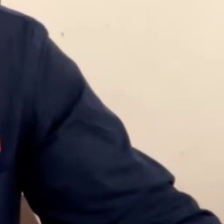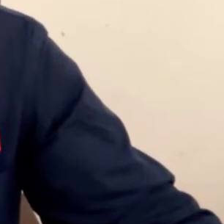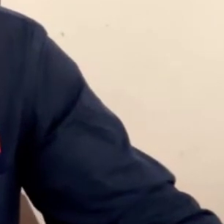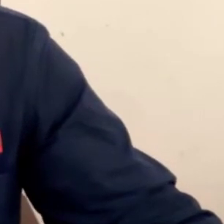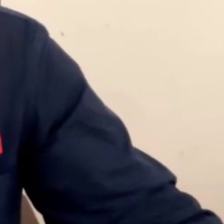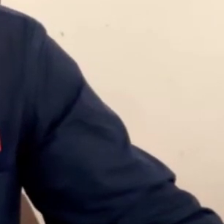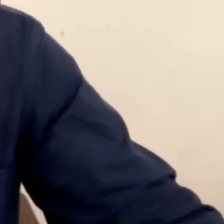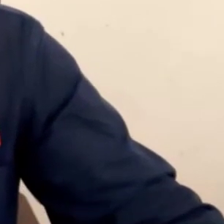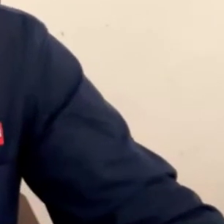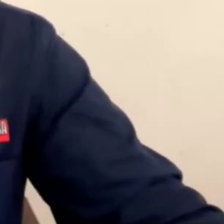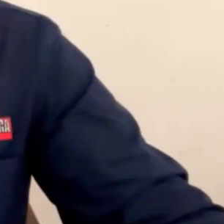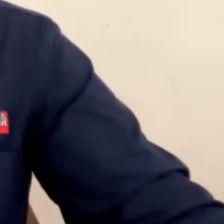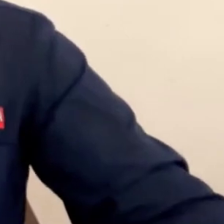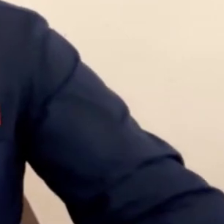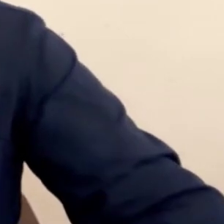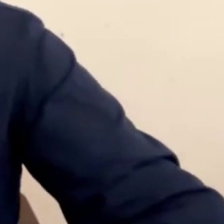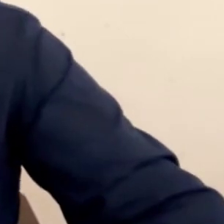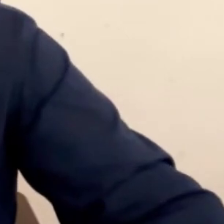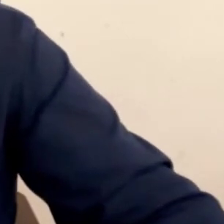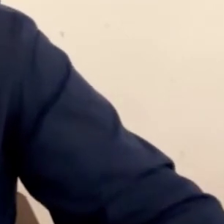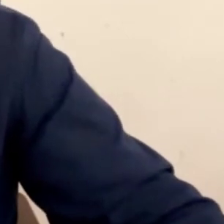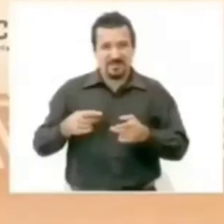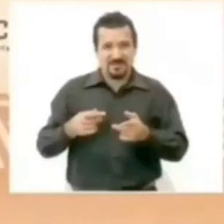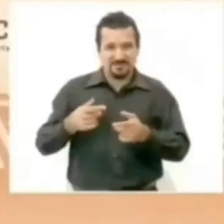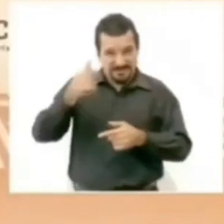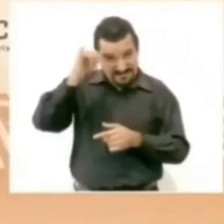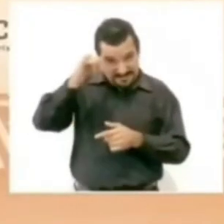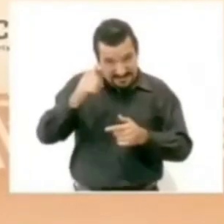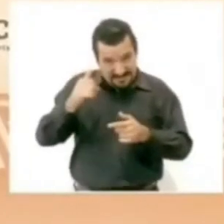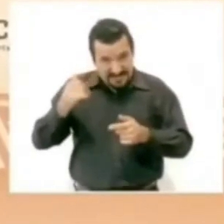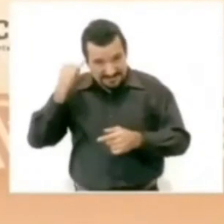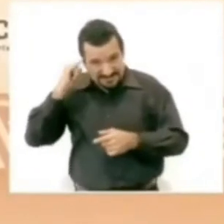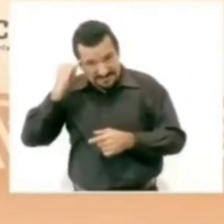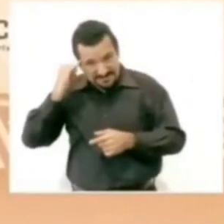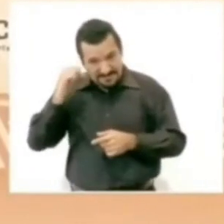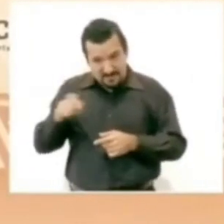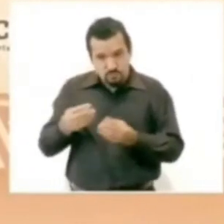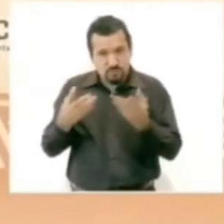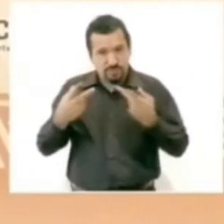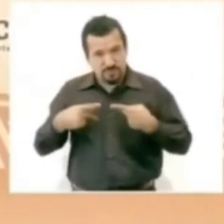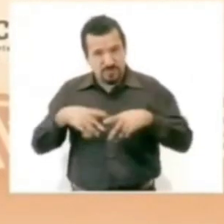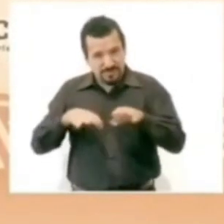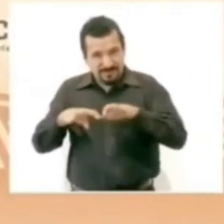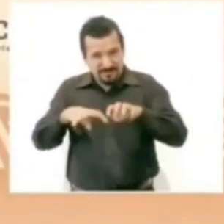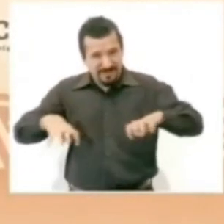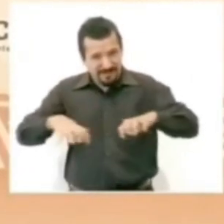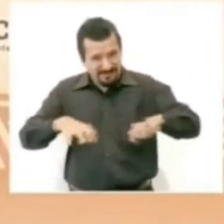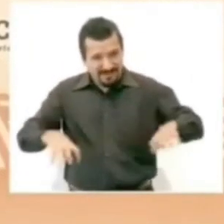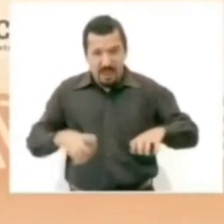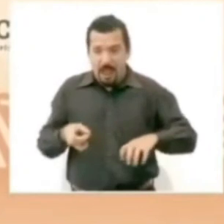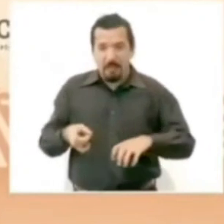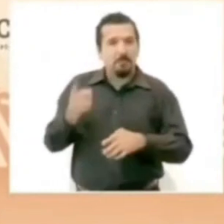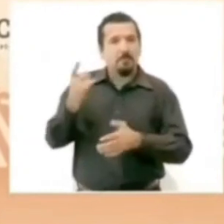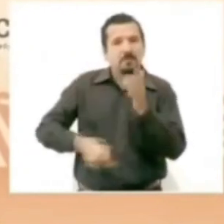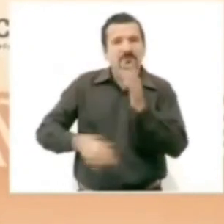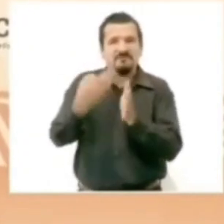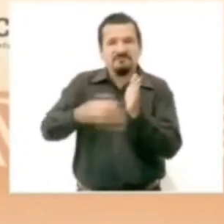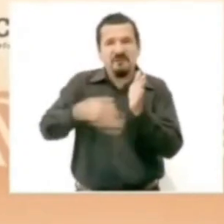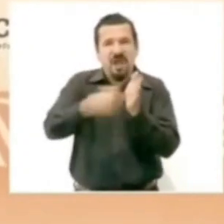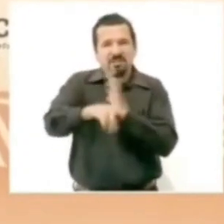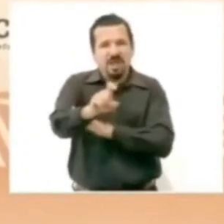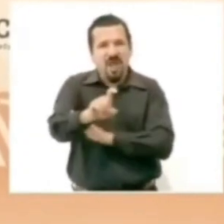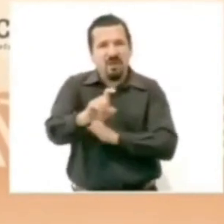Hoy coinciden en Bicam, Sonora. Es muy importante que por parte del Gobierno de la República se